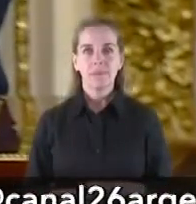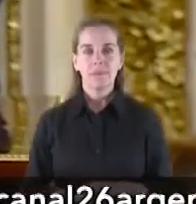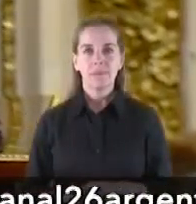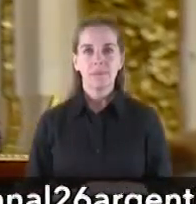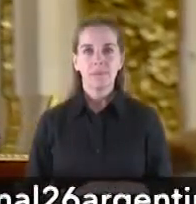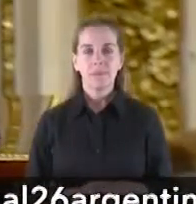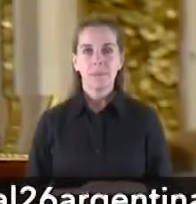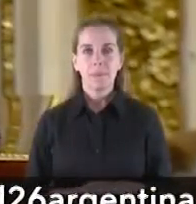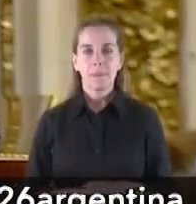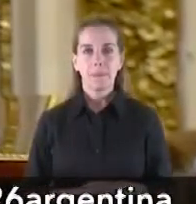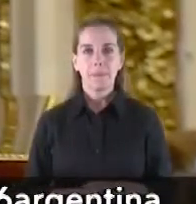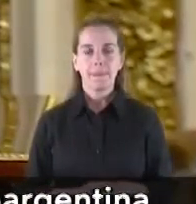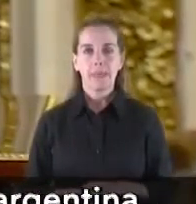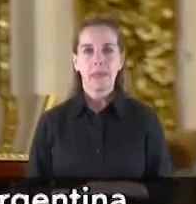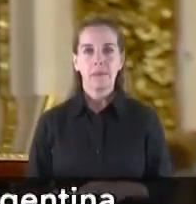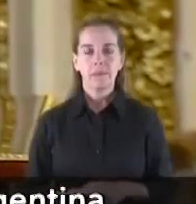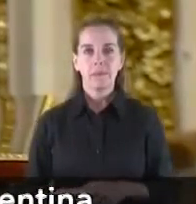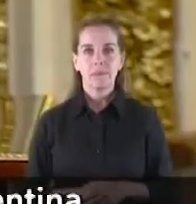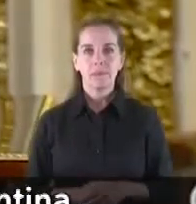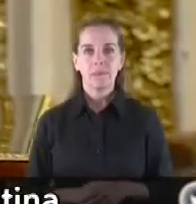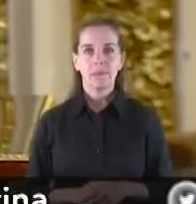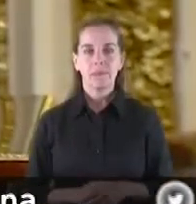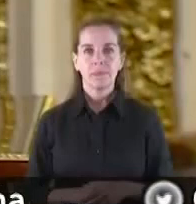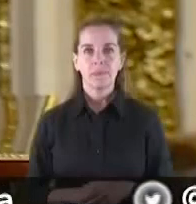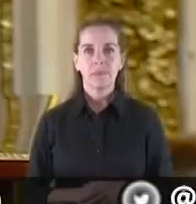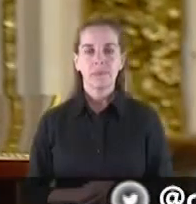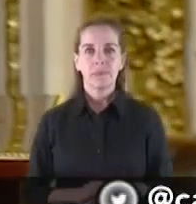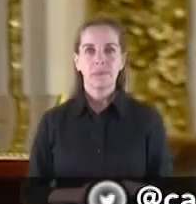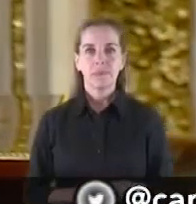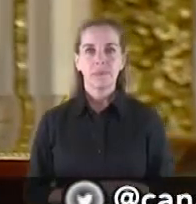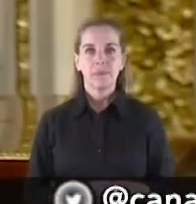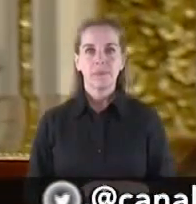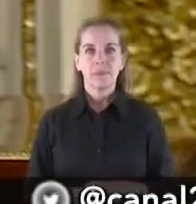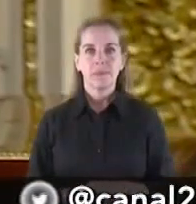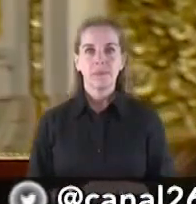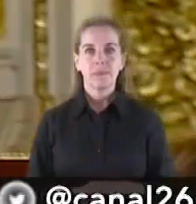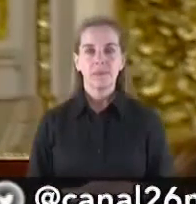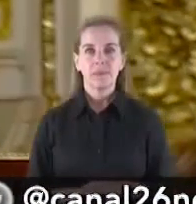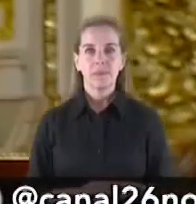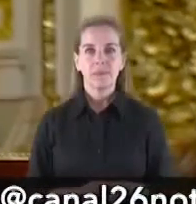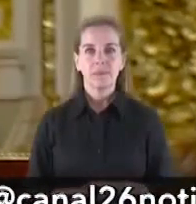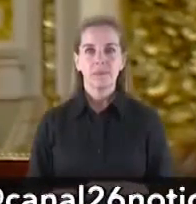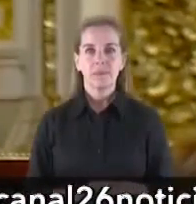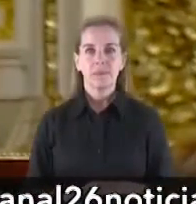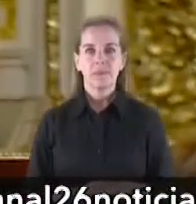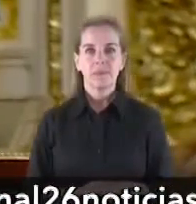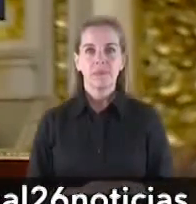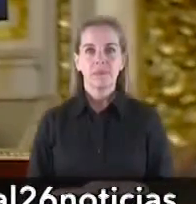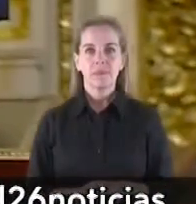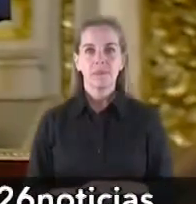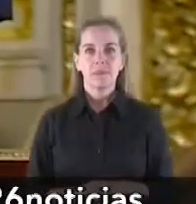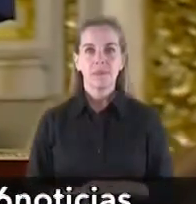libro, especie de acta directamente, cuando comienza el protocolo de visita de autoridades importantes. Hoy, por supuesto,